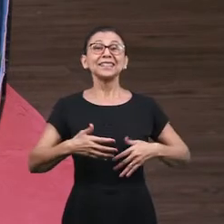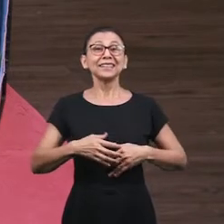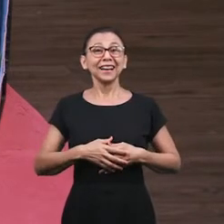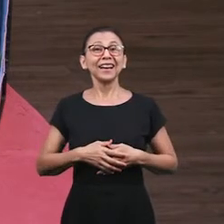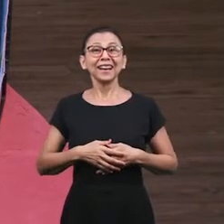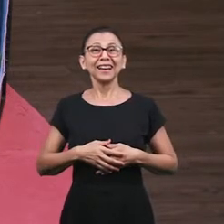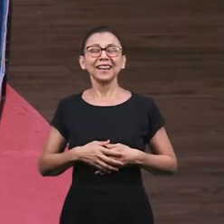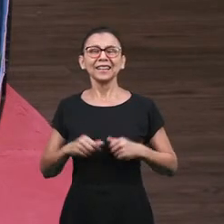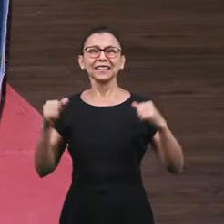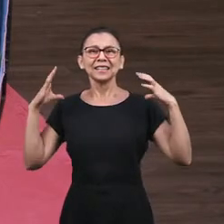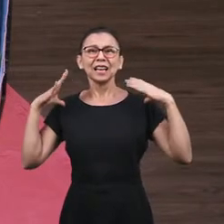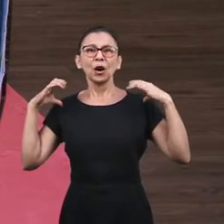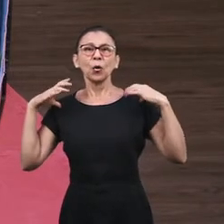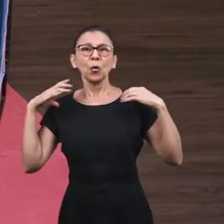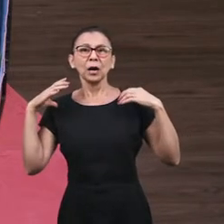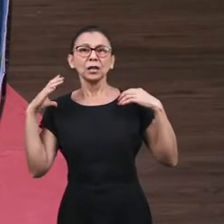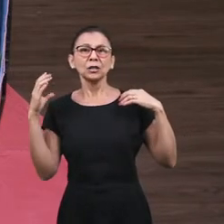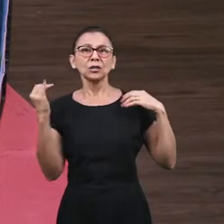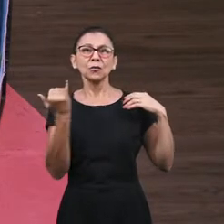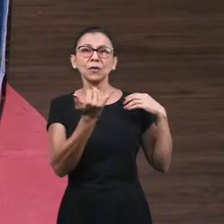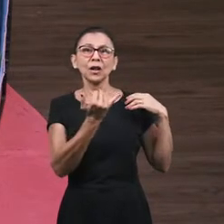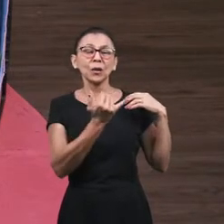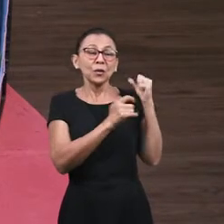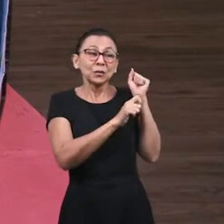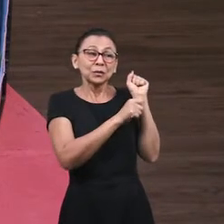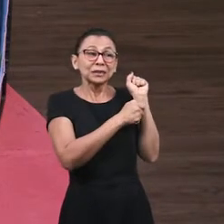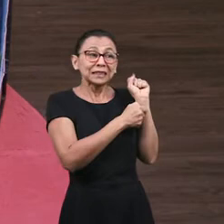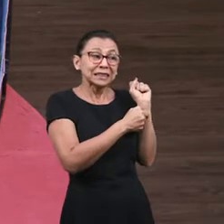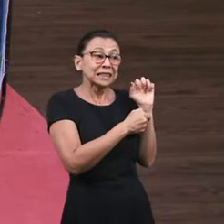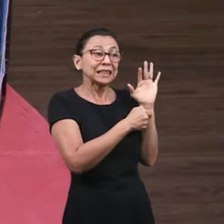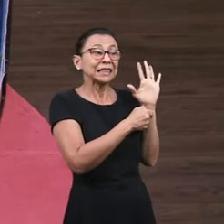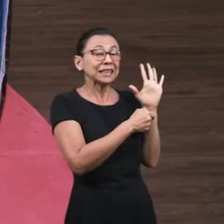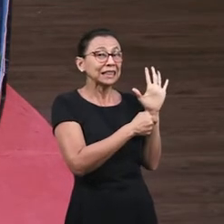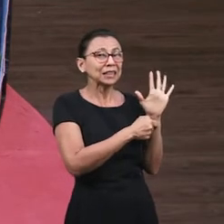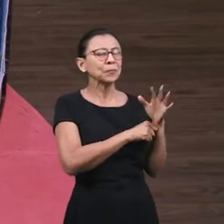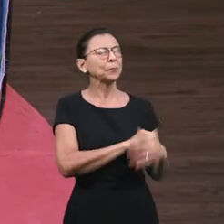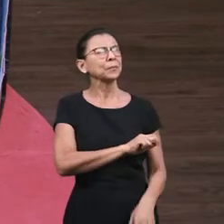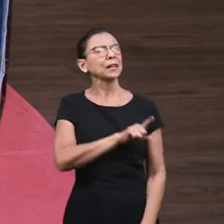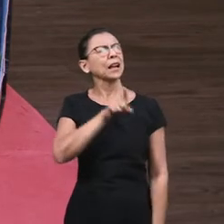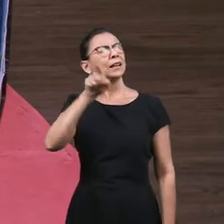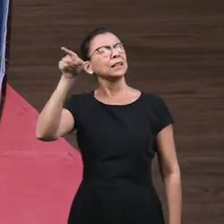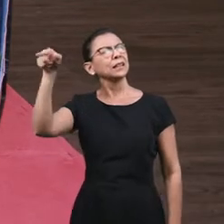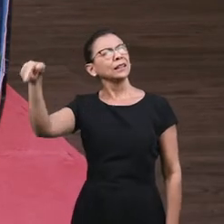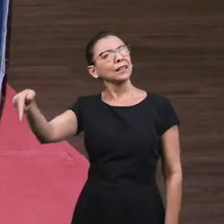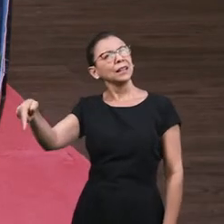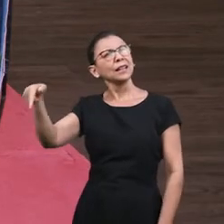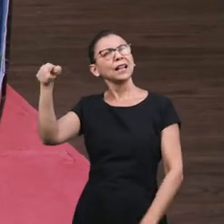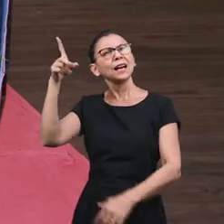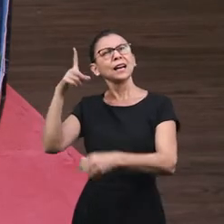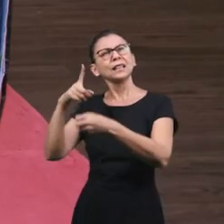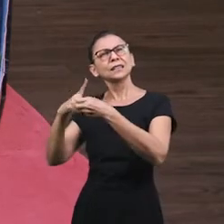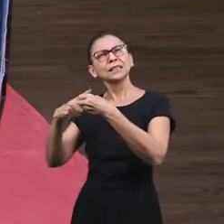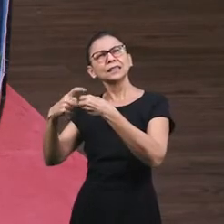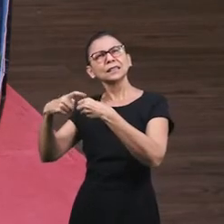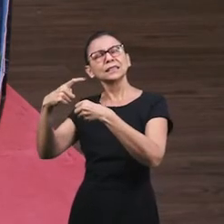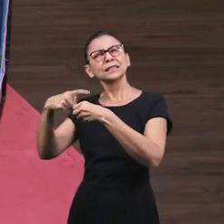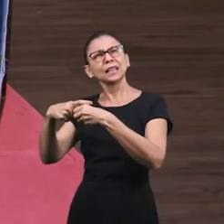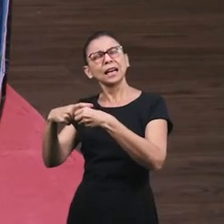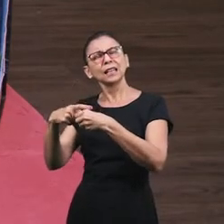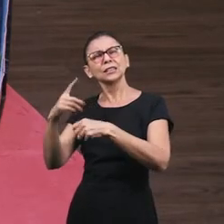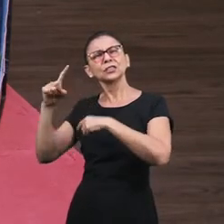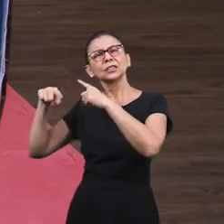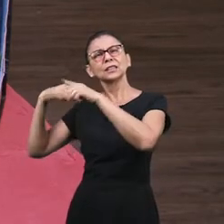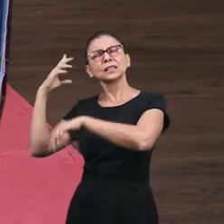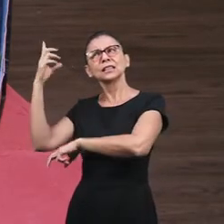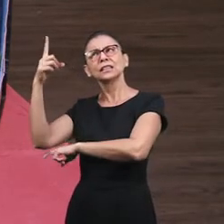Entonces el ángel les contó a ellos el secreto. Él les dijo así: allá en la ciudad de David nació